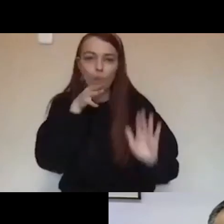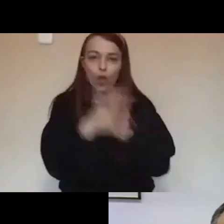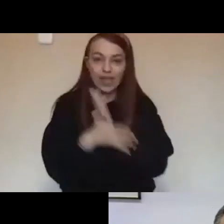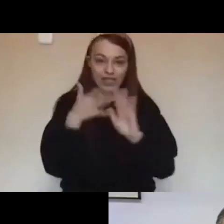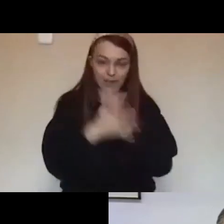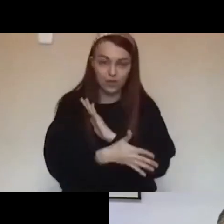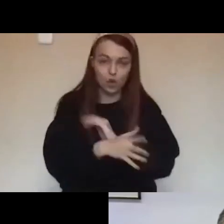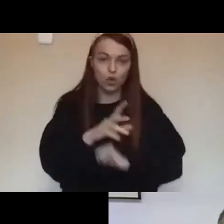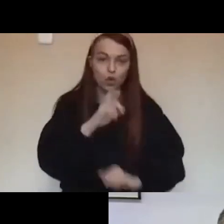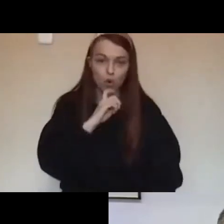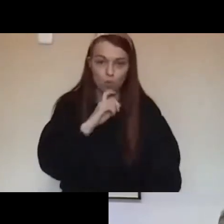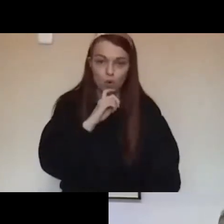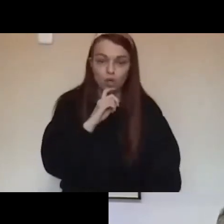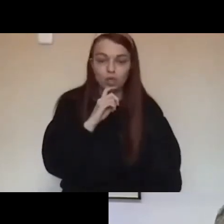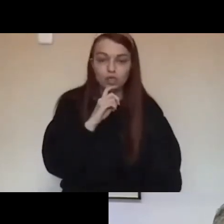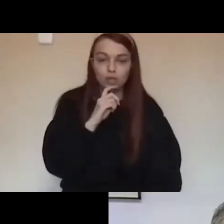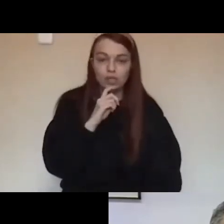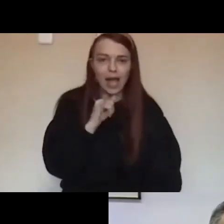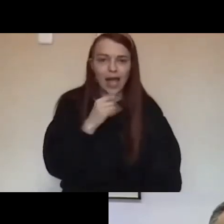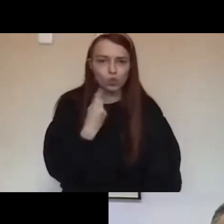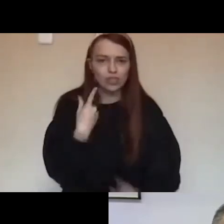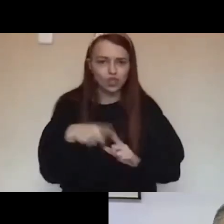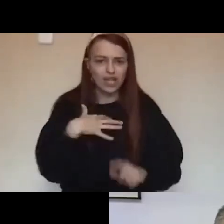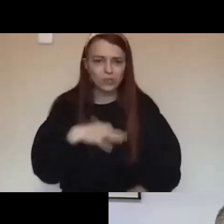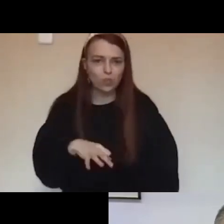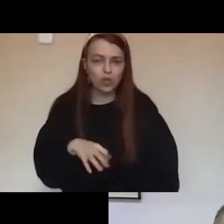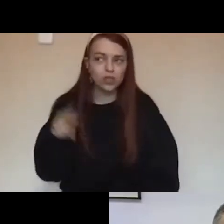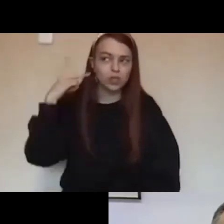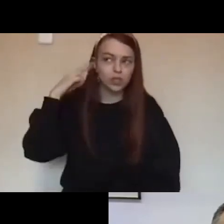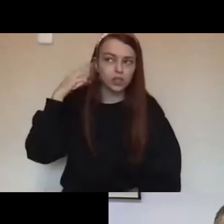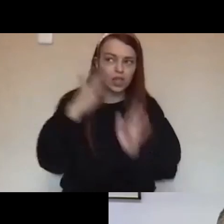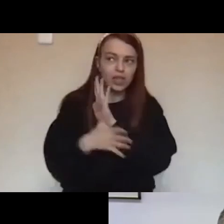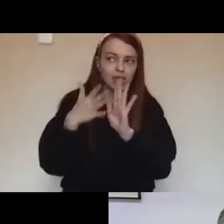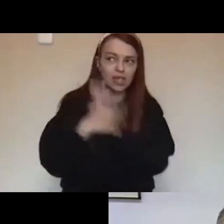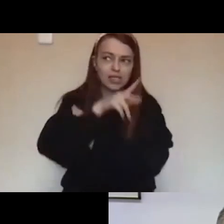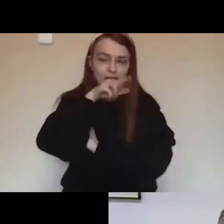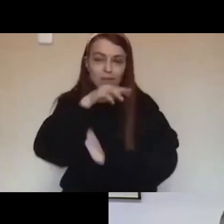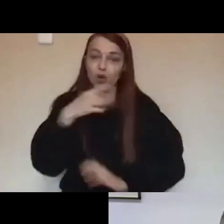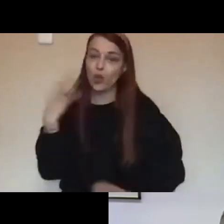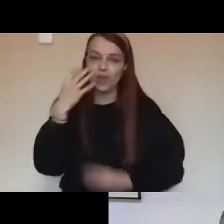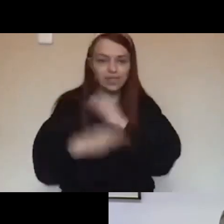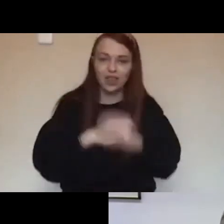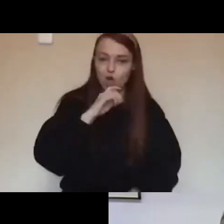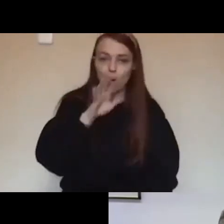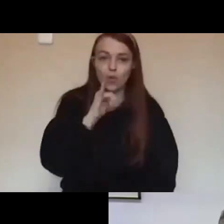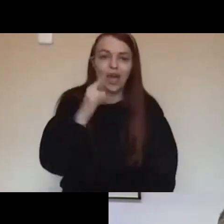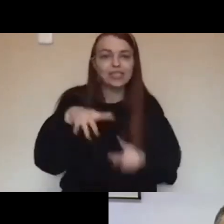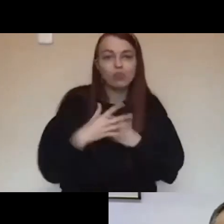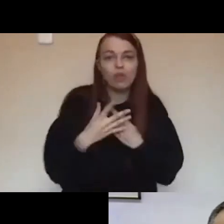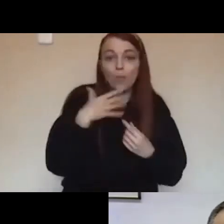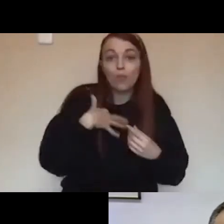estas cosas que se pueden audiodescribir, pero hay que saber hacerlo porque hay cuestiones que son, a lo mejor son abstractas,